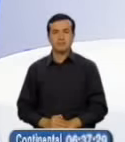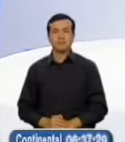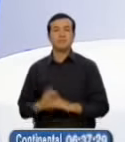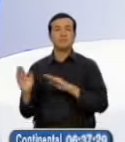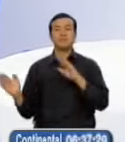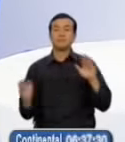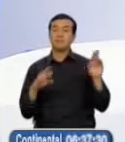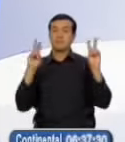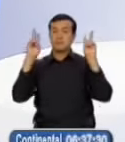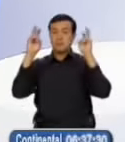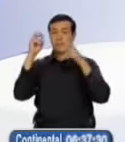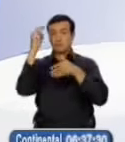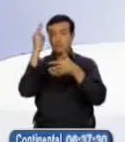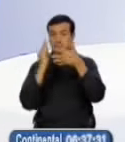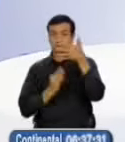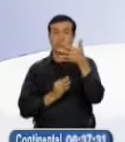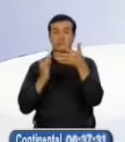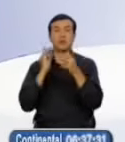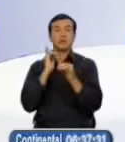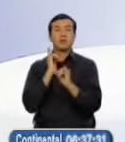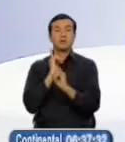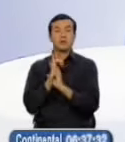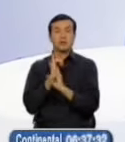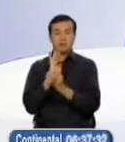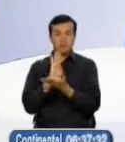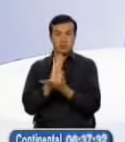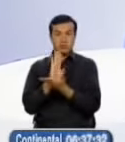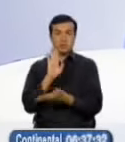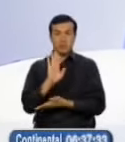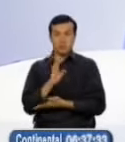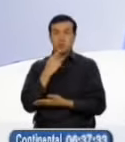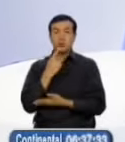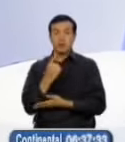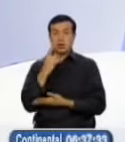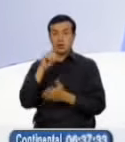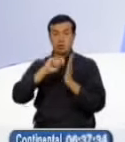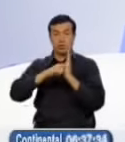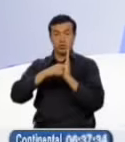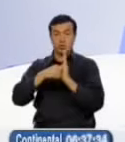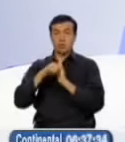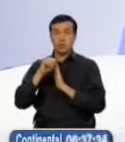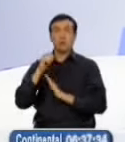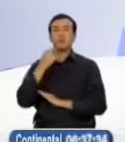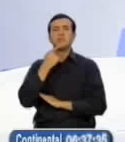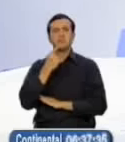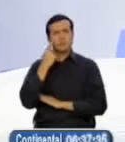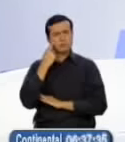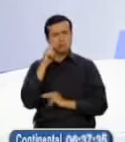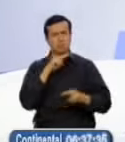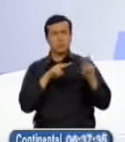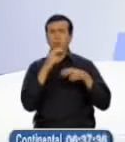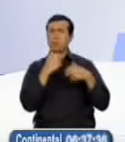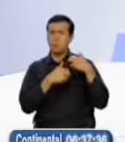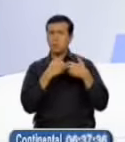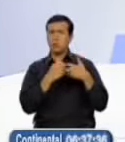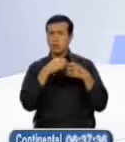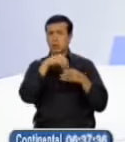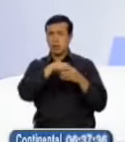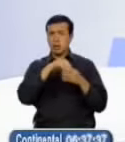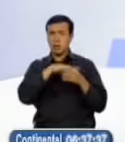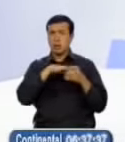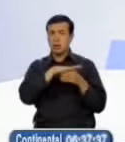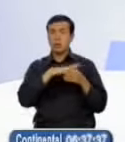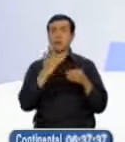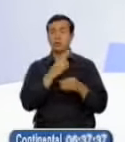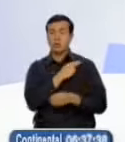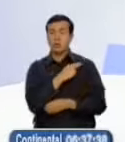tema, además de la glosa determinada por el Instituto Ecuatoriano de Seguridad Social, la Contraloría General del Estado detectó varias irregularidades que habrían sido